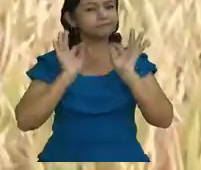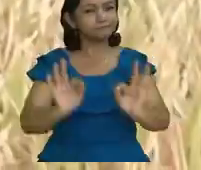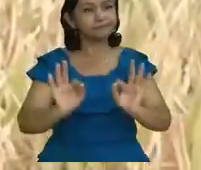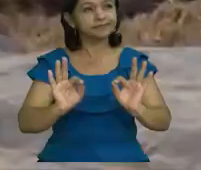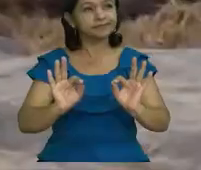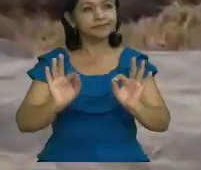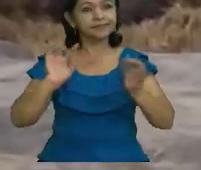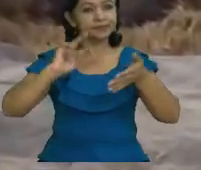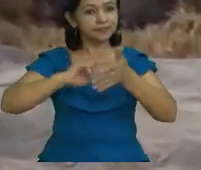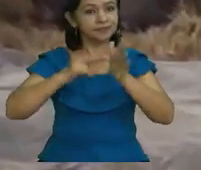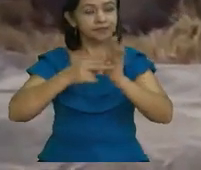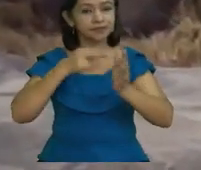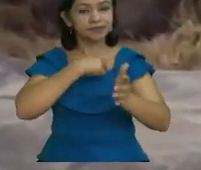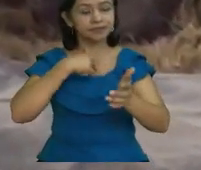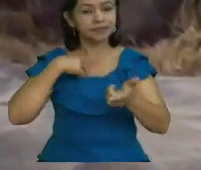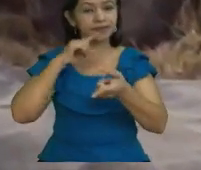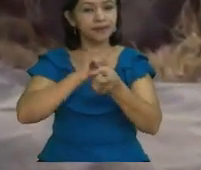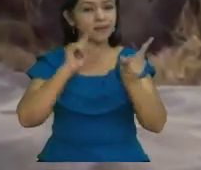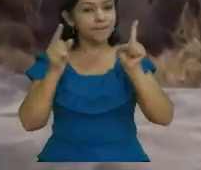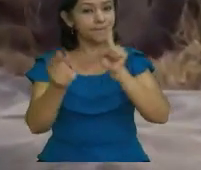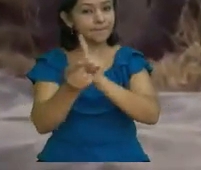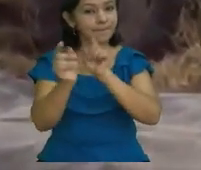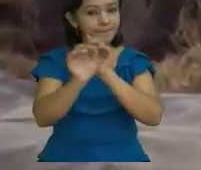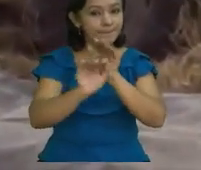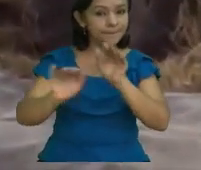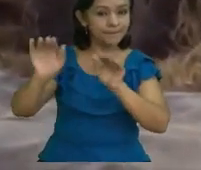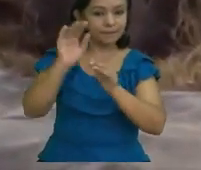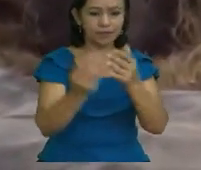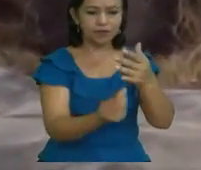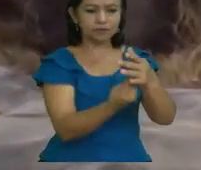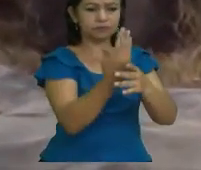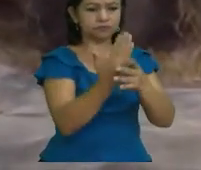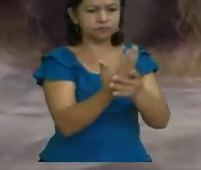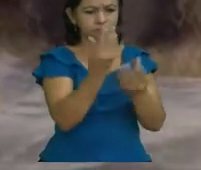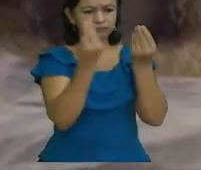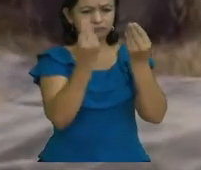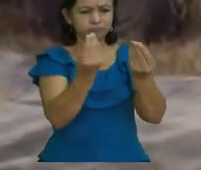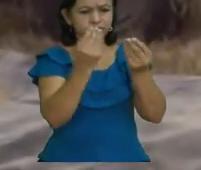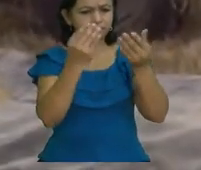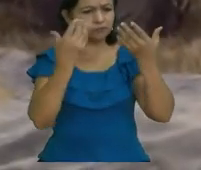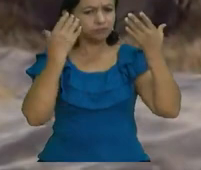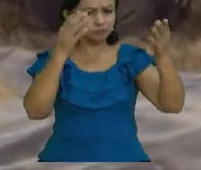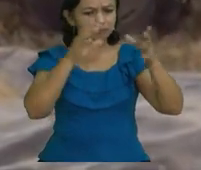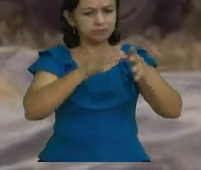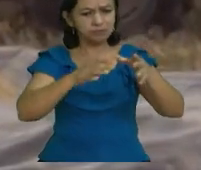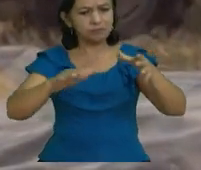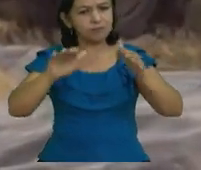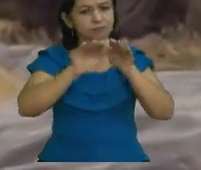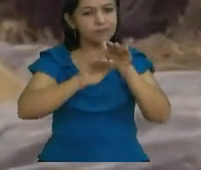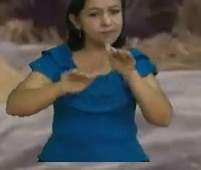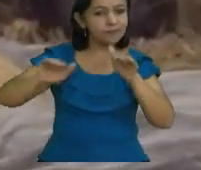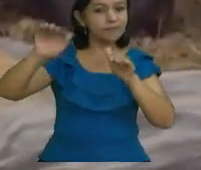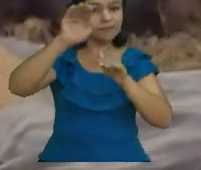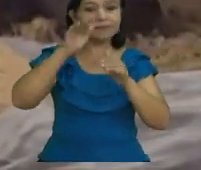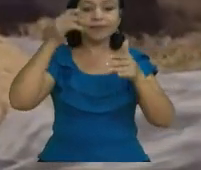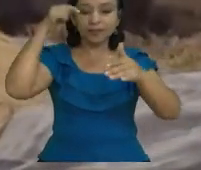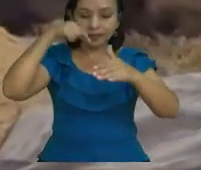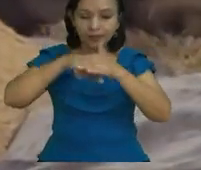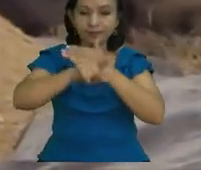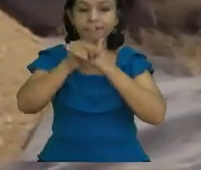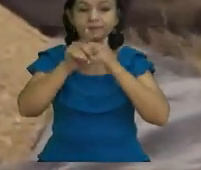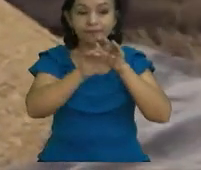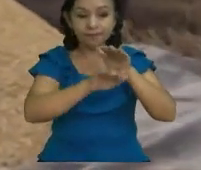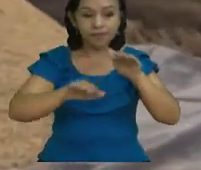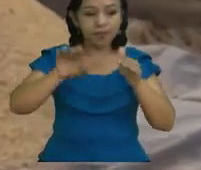que sin duda alguna se transforma en esa mayor cantidad de producción, ¿no? Que de tiene. Hecho, siempre el objetivo o la meta es el incremento